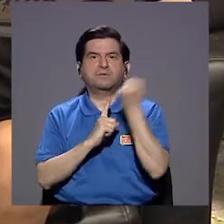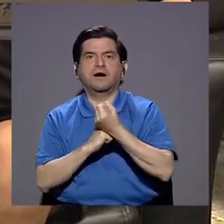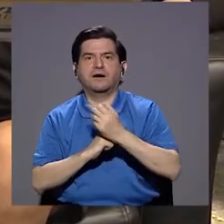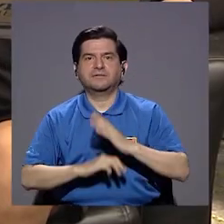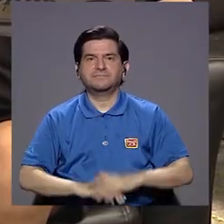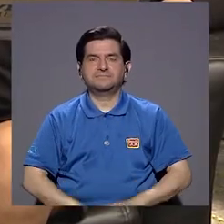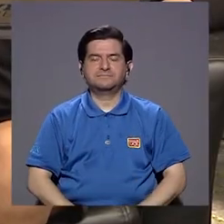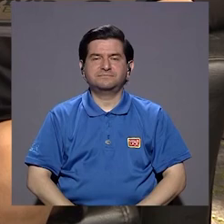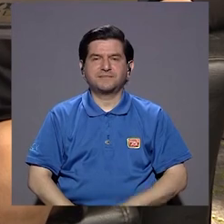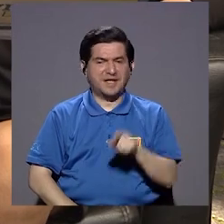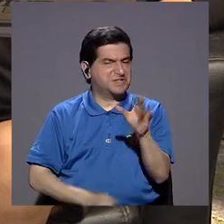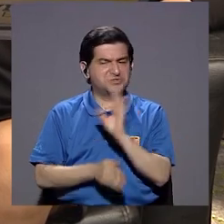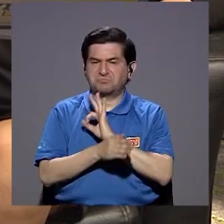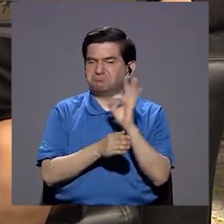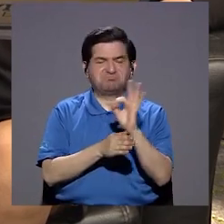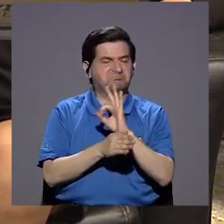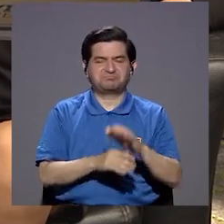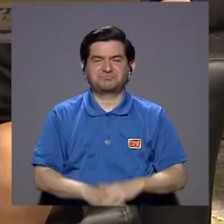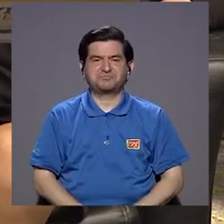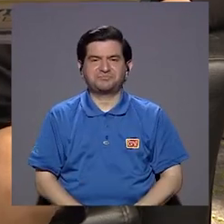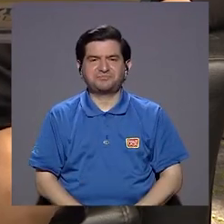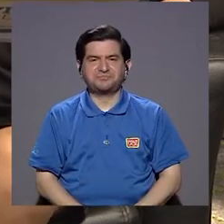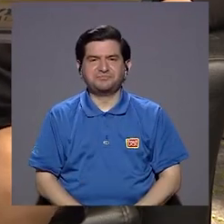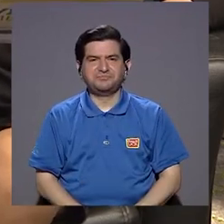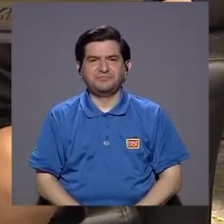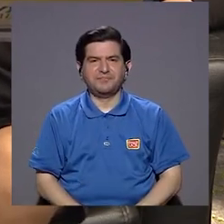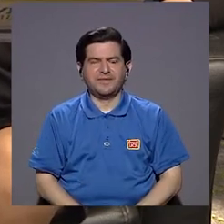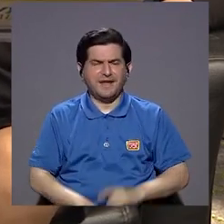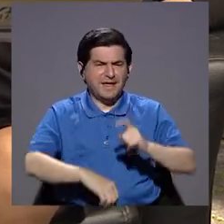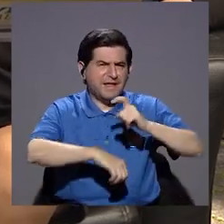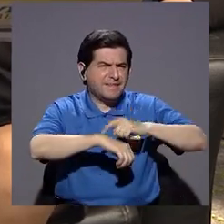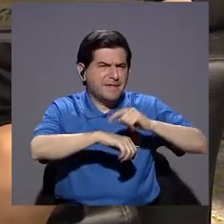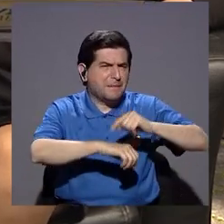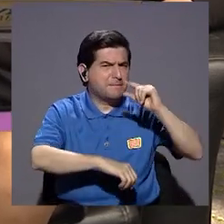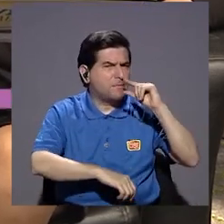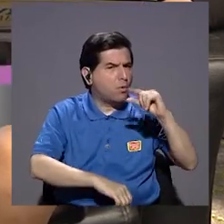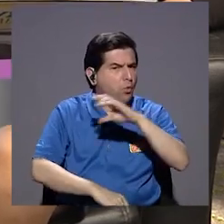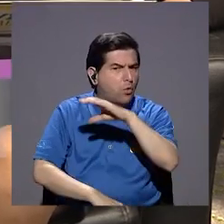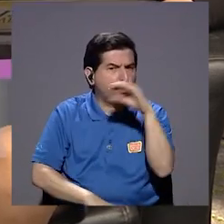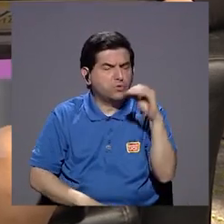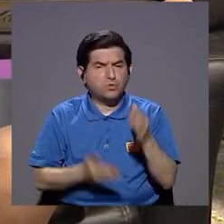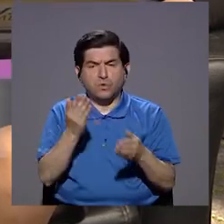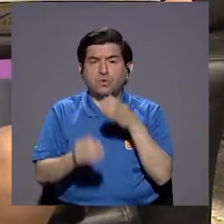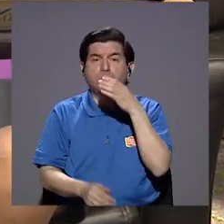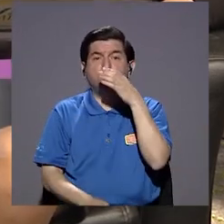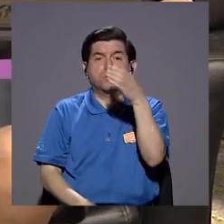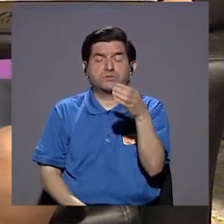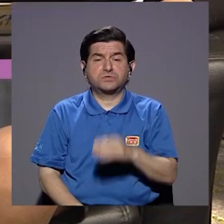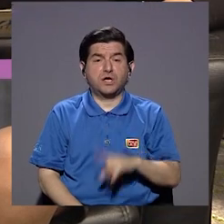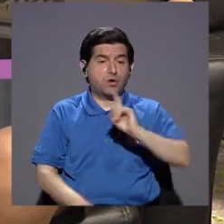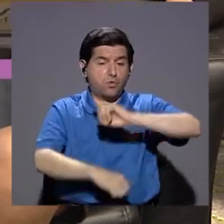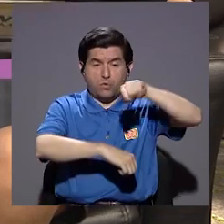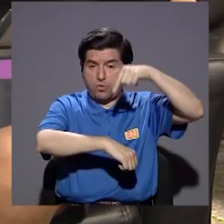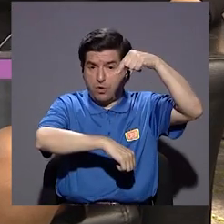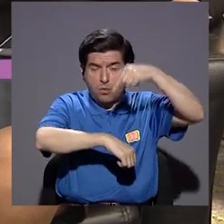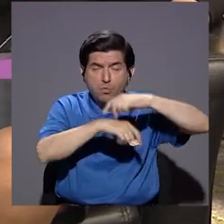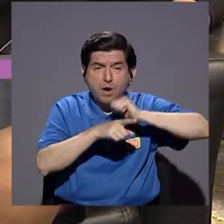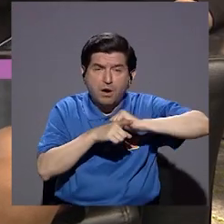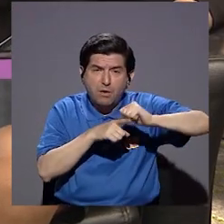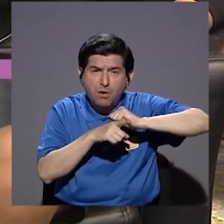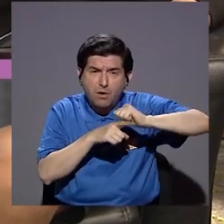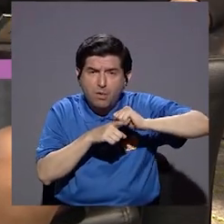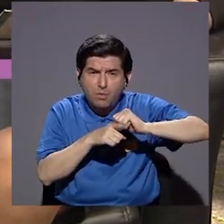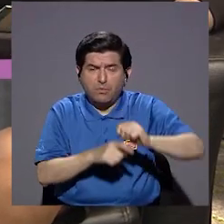así que exacto, no funciona de nada. ¿Y hay, digamos, esto es por periodos cortos o hay una recomendación, qué sé yo, una hora